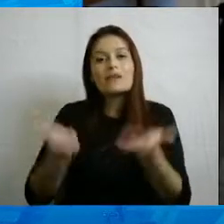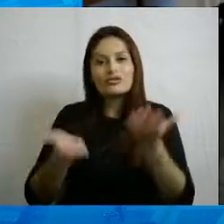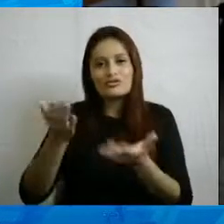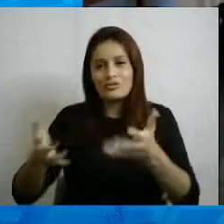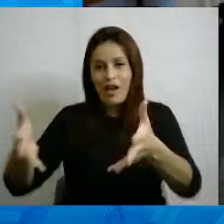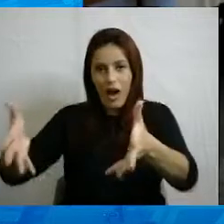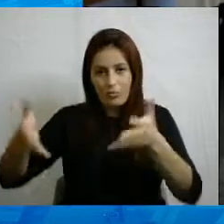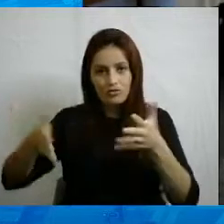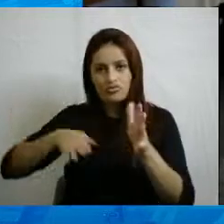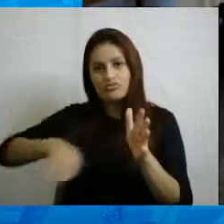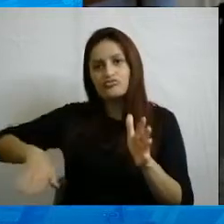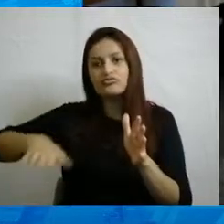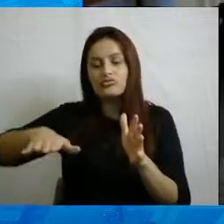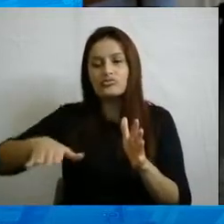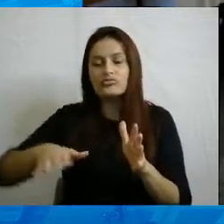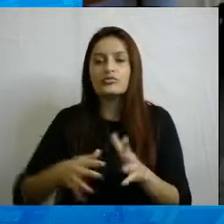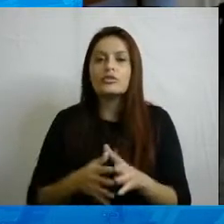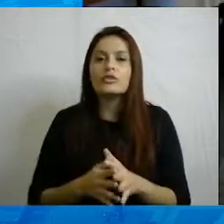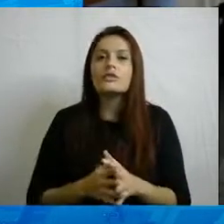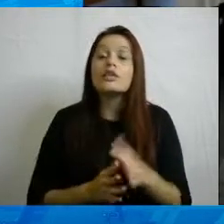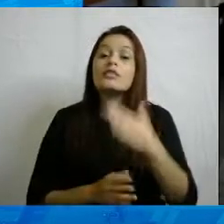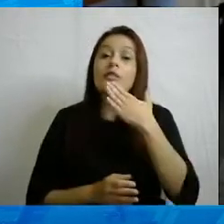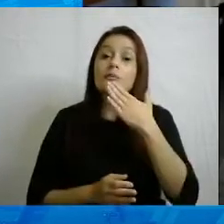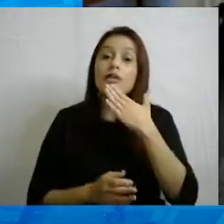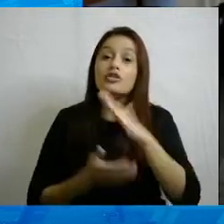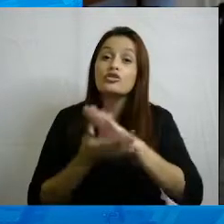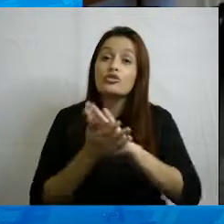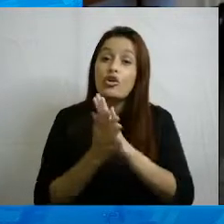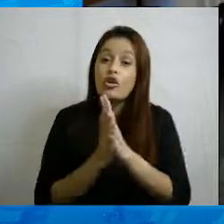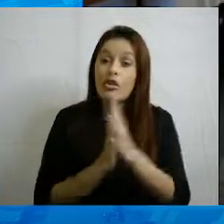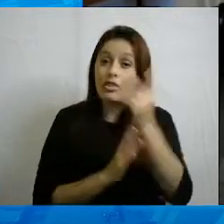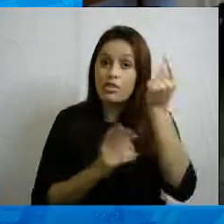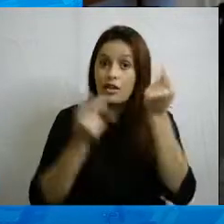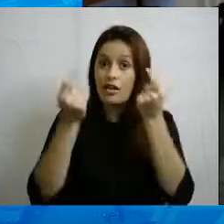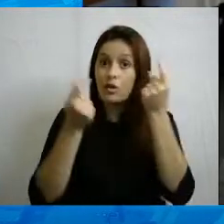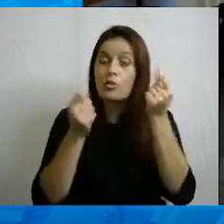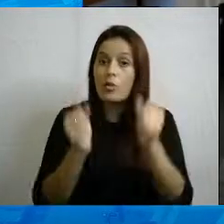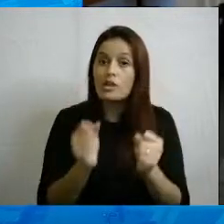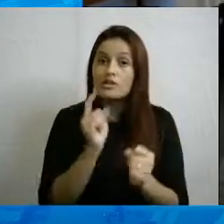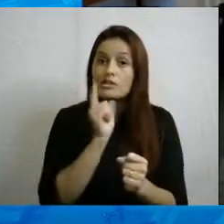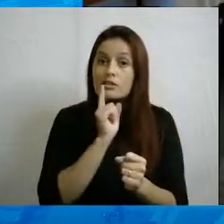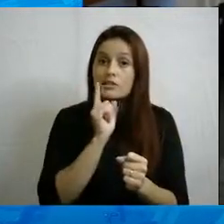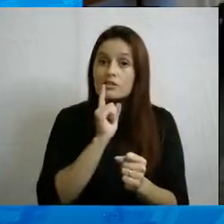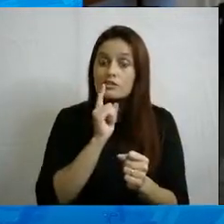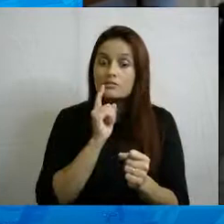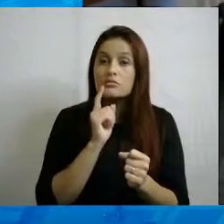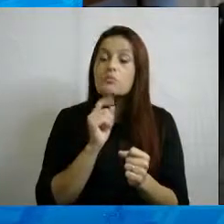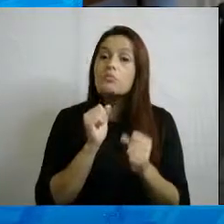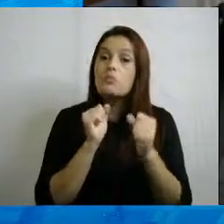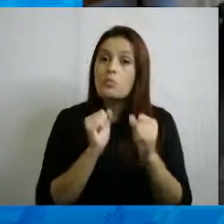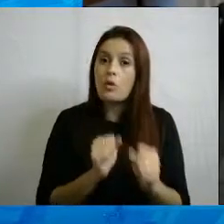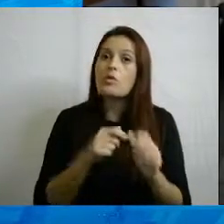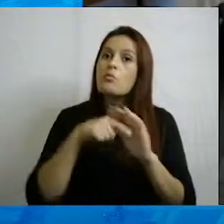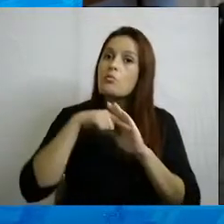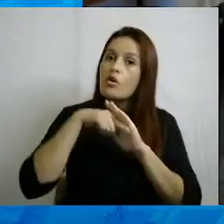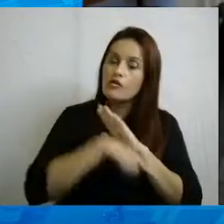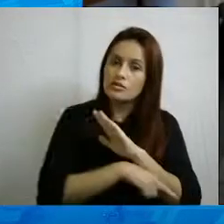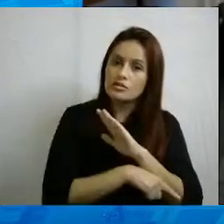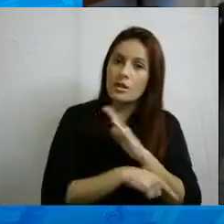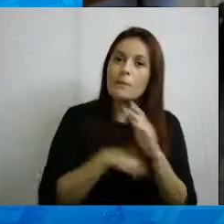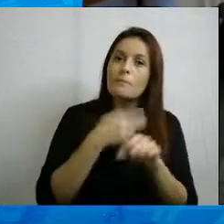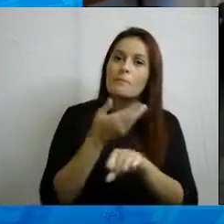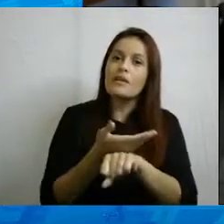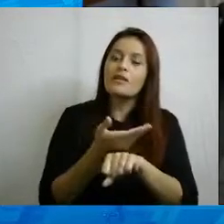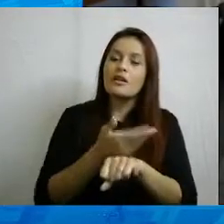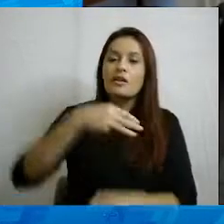Y a propósito de todas las ideas que puedan tener ustedes y la comunidad, podemos incluso profundizar y solicitar al